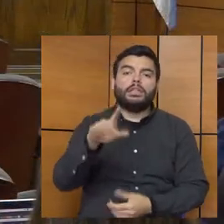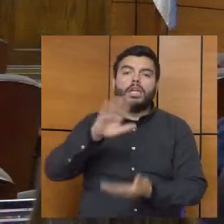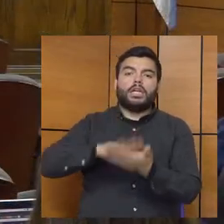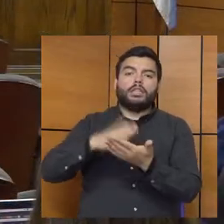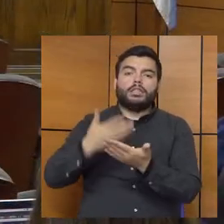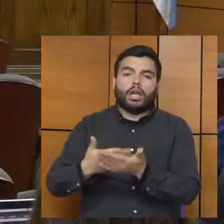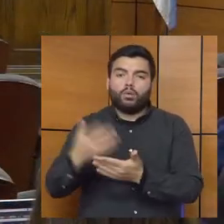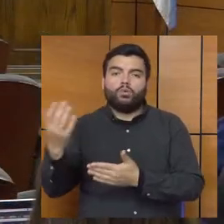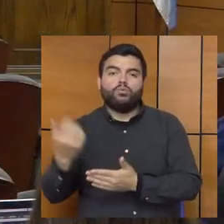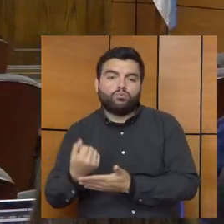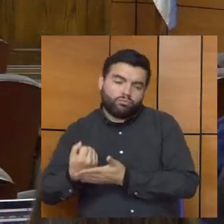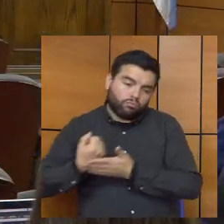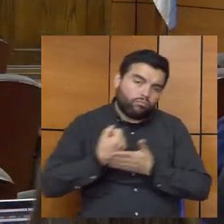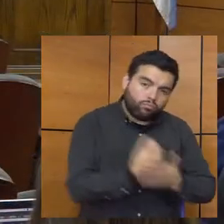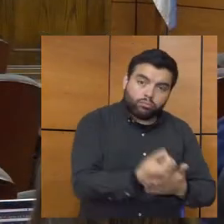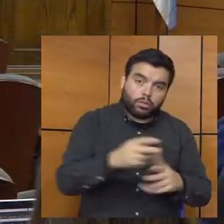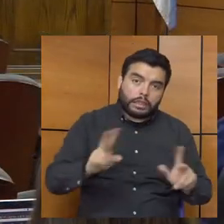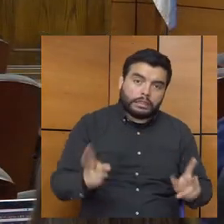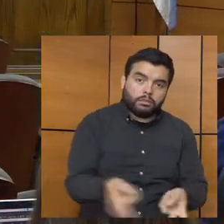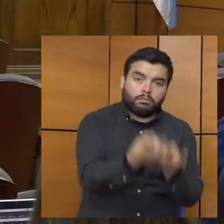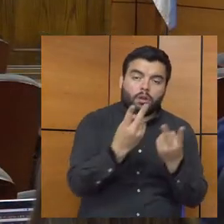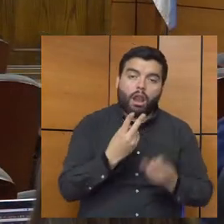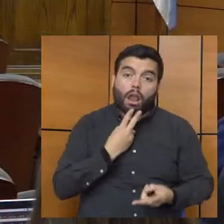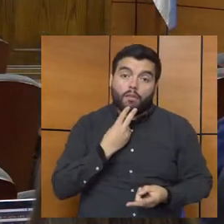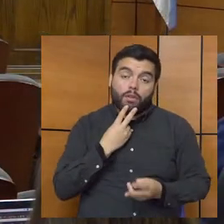pues puede salvarle la vida, de hecho, ¿no?